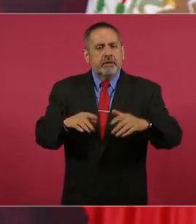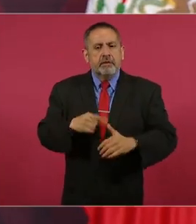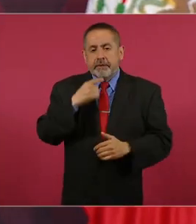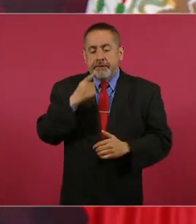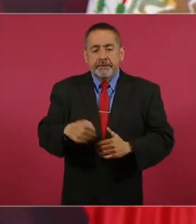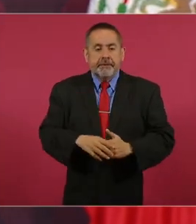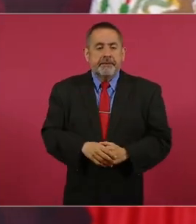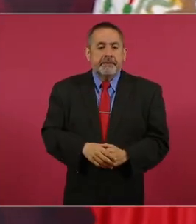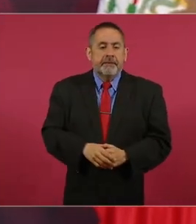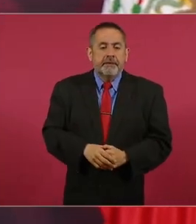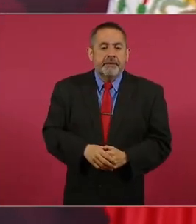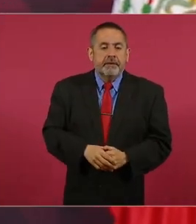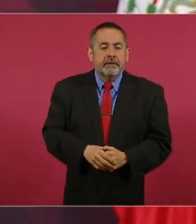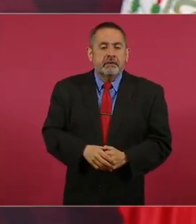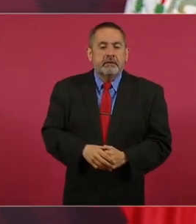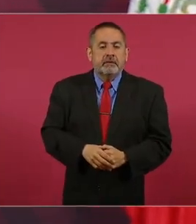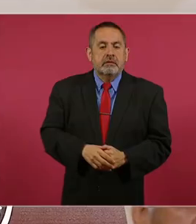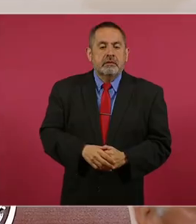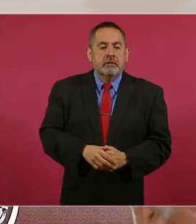dije que